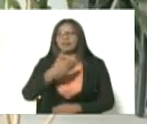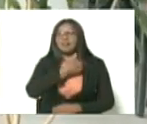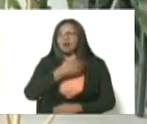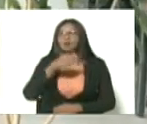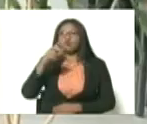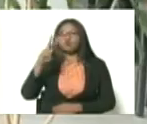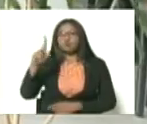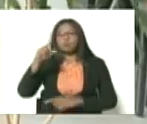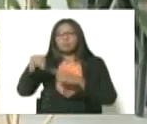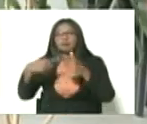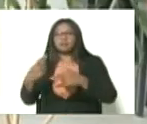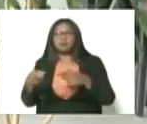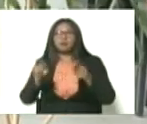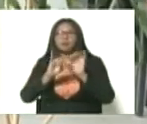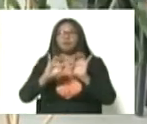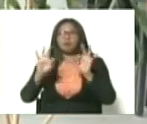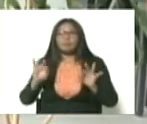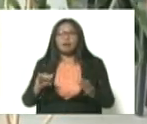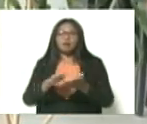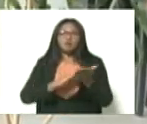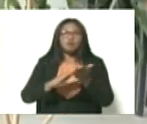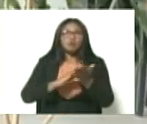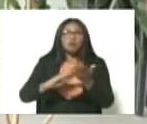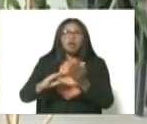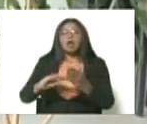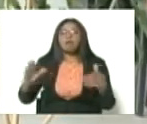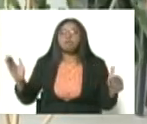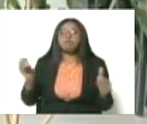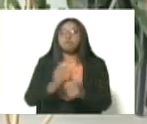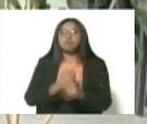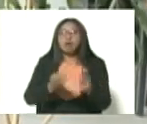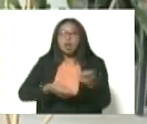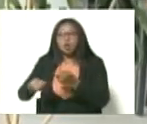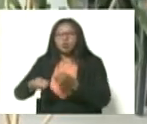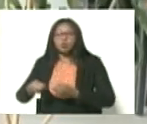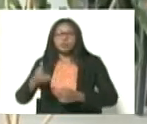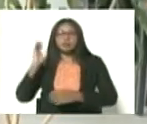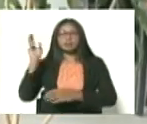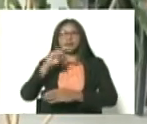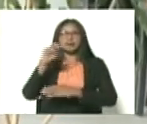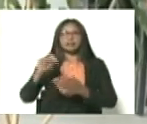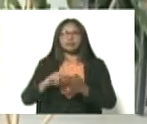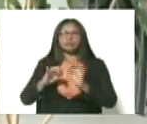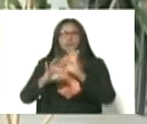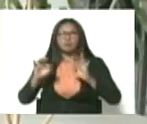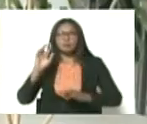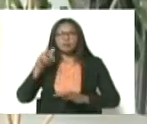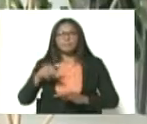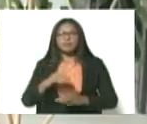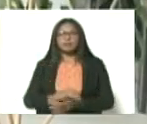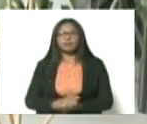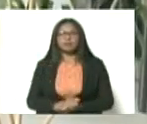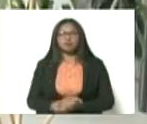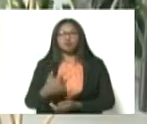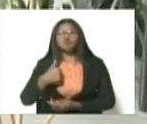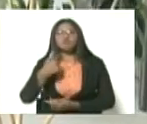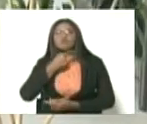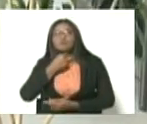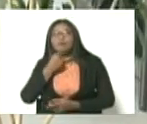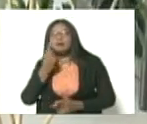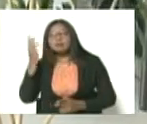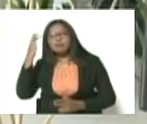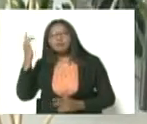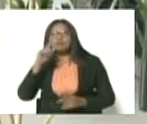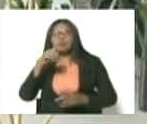siendo presidente y además han recuperado el control de la Asamblea Nacional. Teniendo en cuenta las nuevas circunstancias, quisiera saber si usted